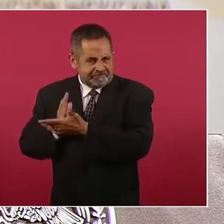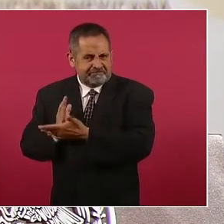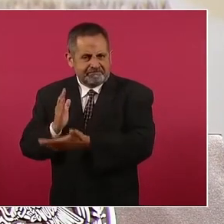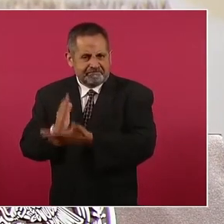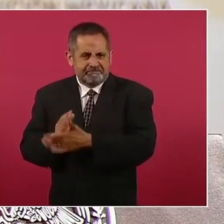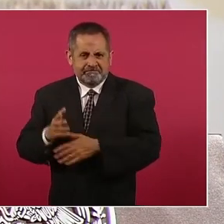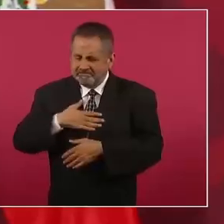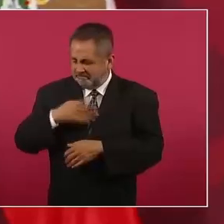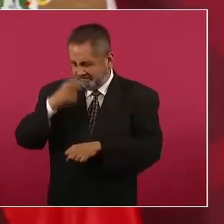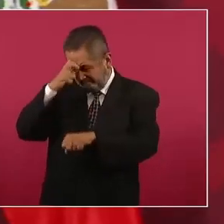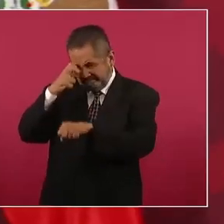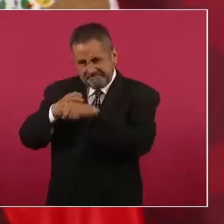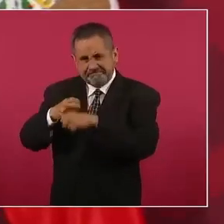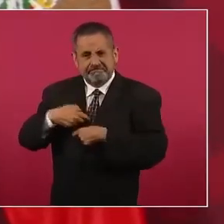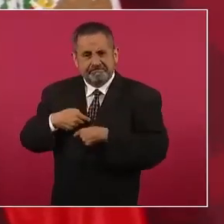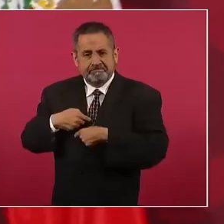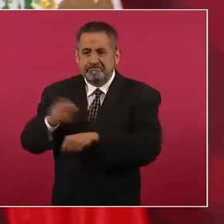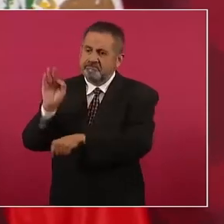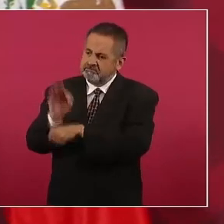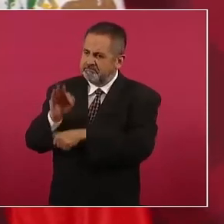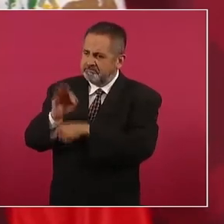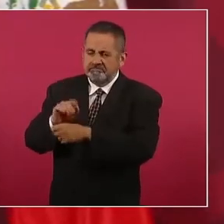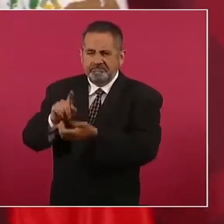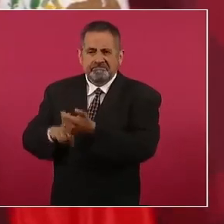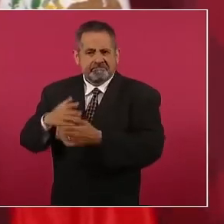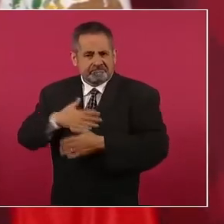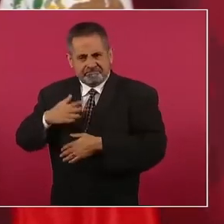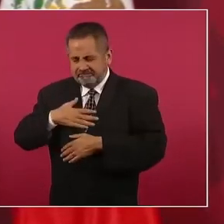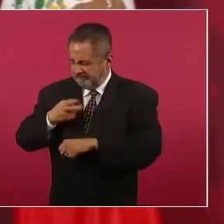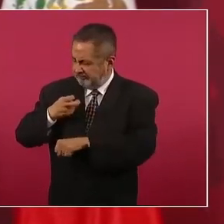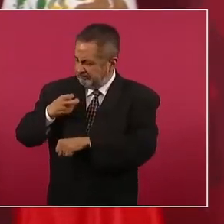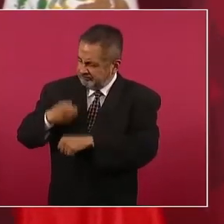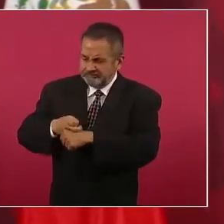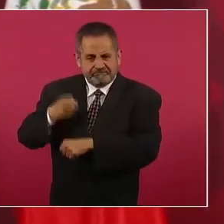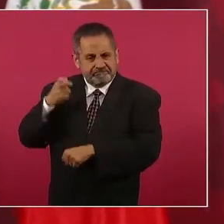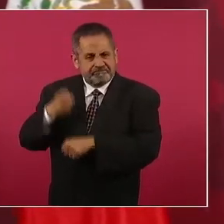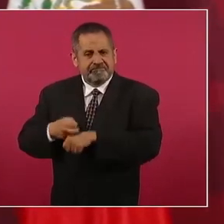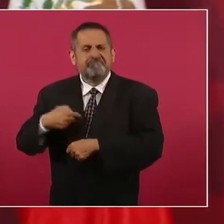somos tercos cuando defendemos nuestros ideales, nuestros principios,